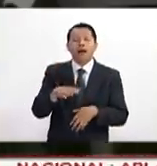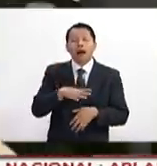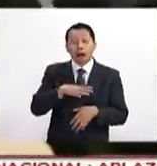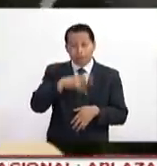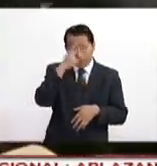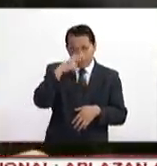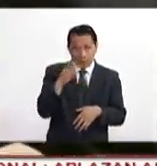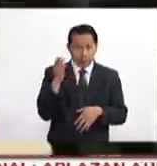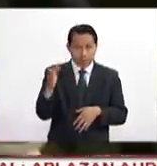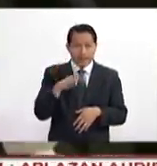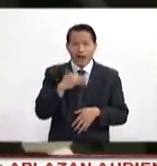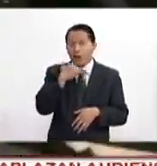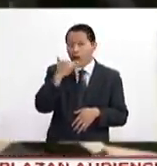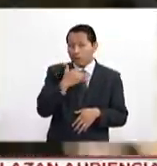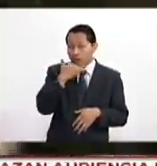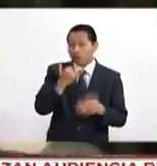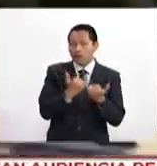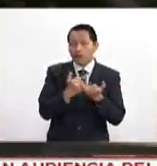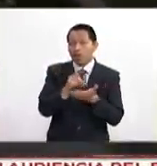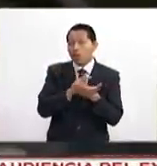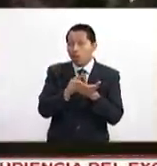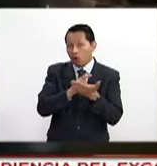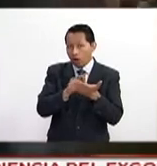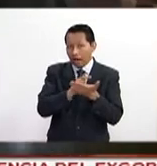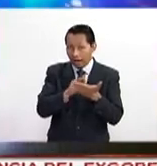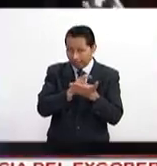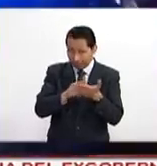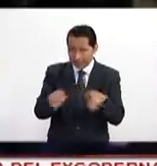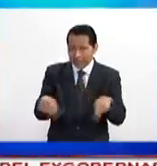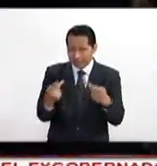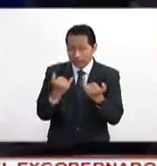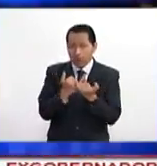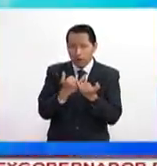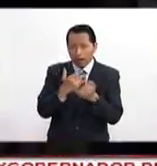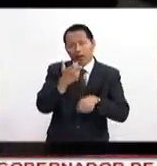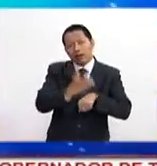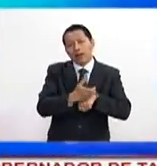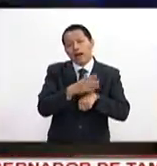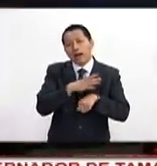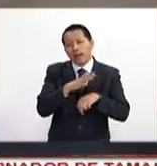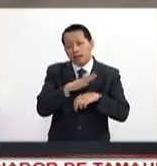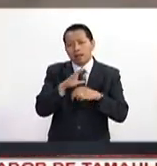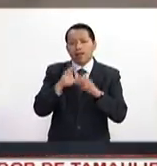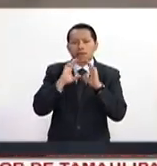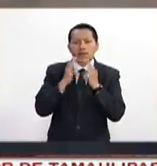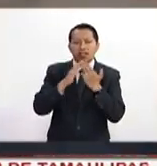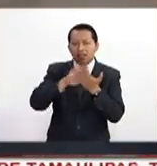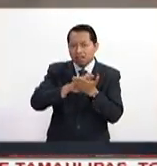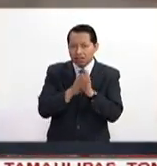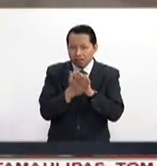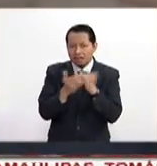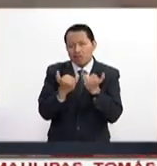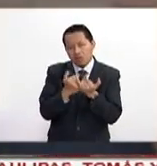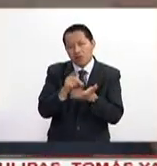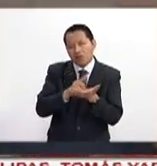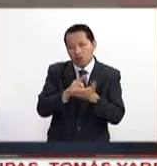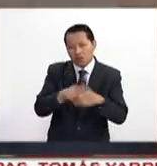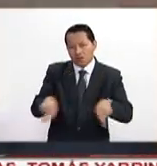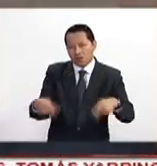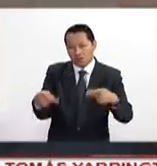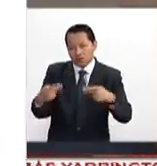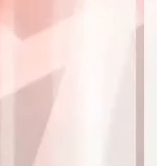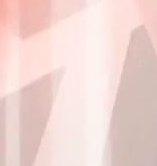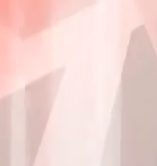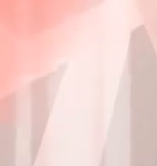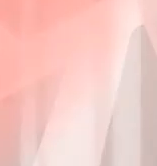de corrupción y tráfico de drogas, mientras que en la Unión Americana lo requieren por asociación criminal y narcotráfico.